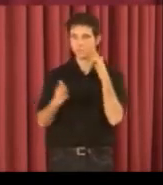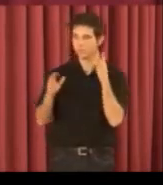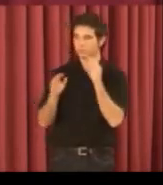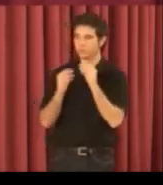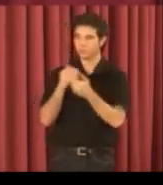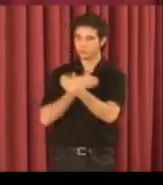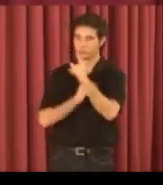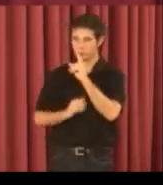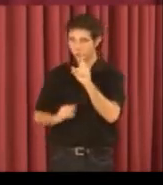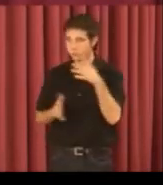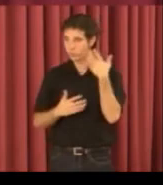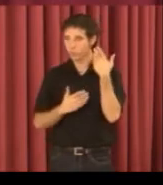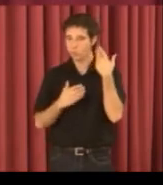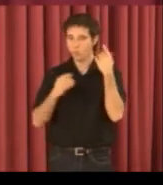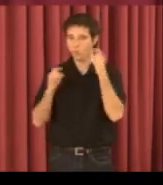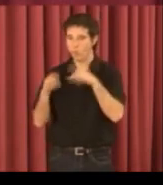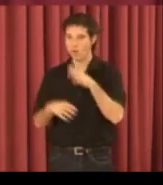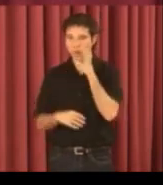chica.